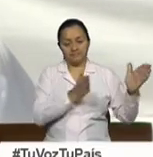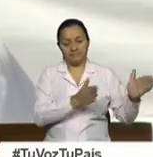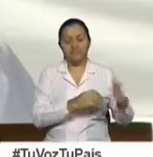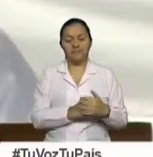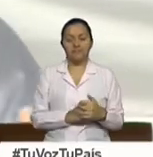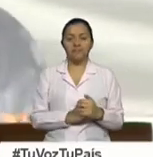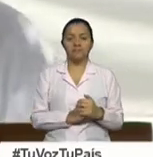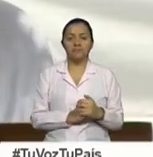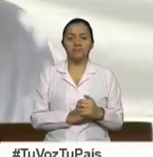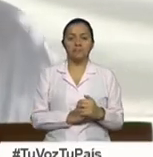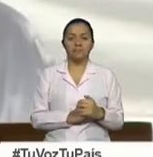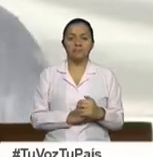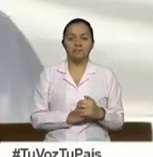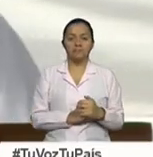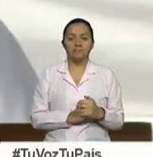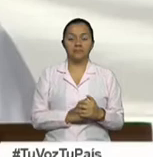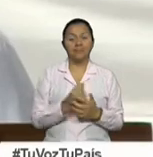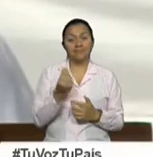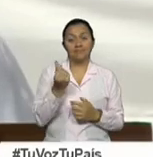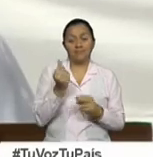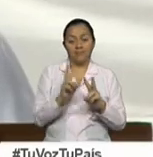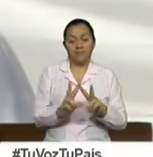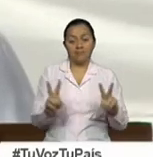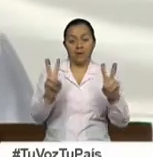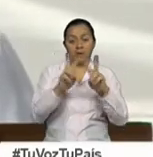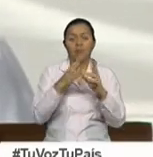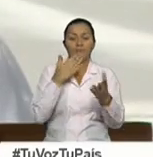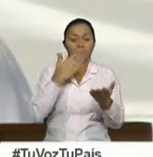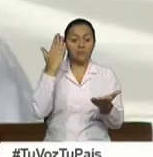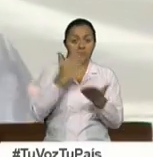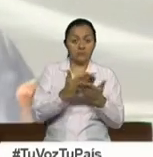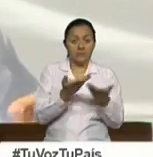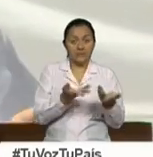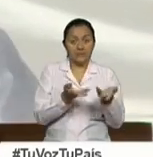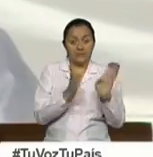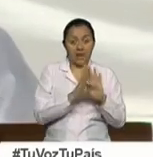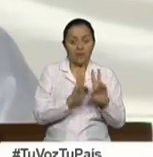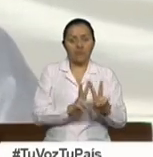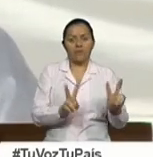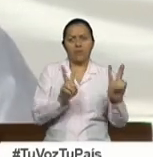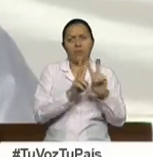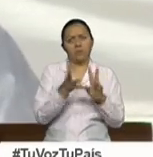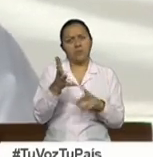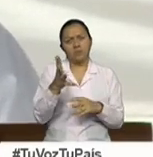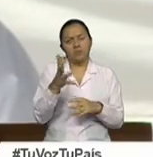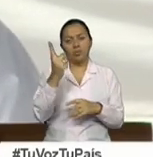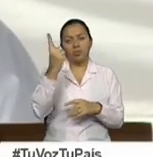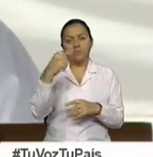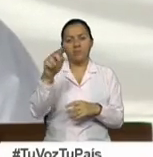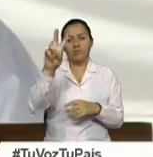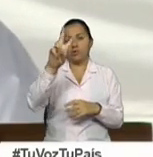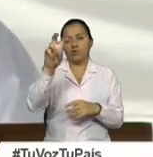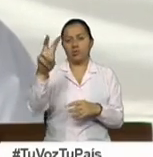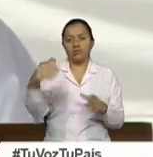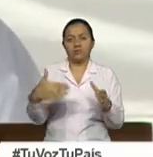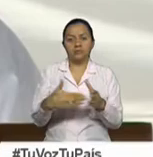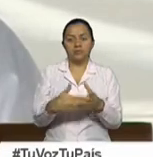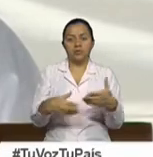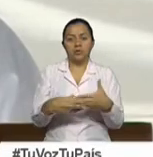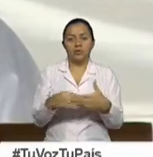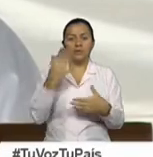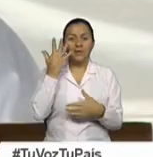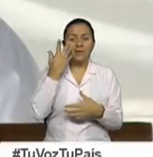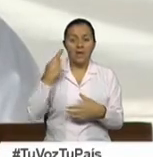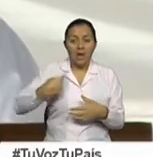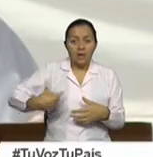Todo eso, como les digo, tiene un costo. Parar esta refinería cuesta alrededor de $1,200,000 diarios,